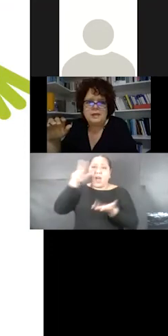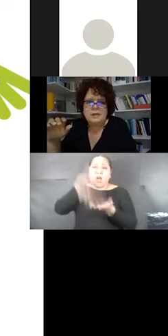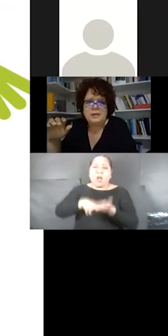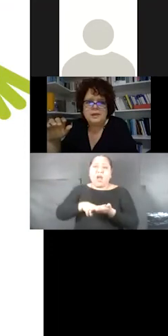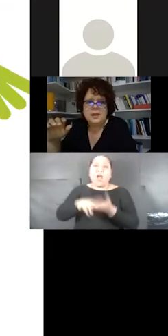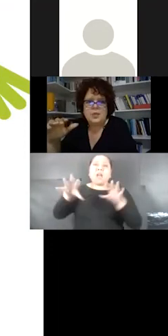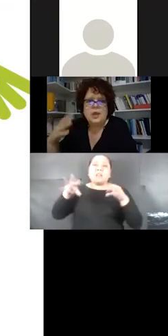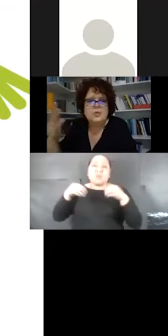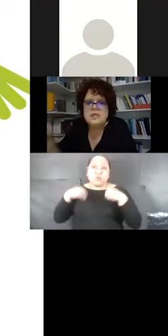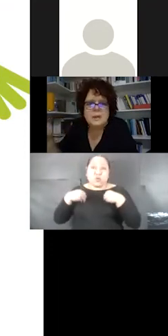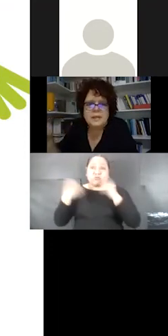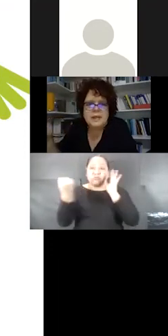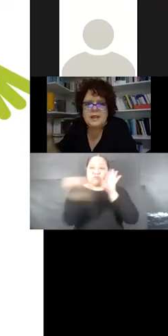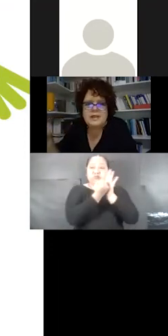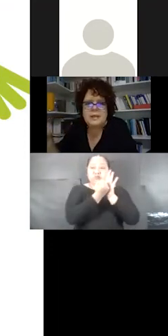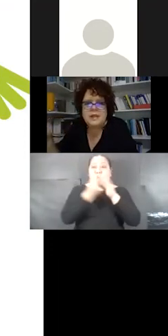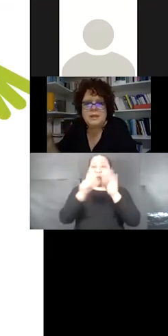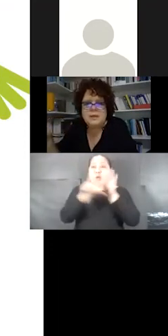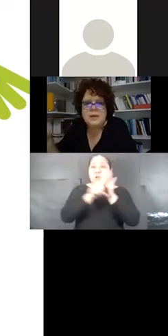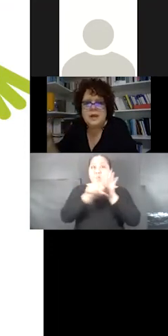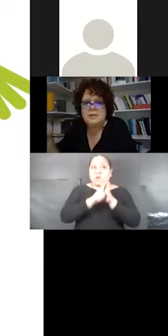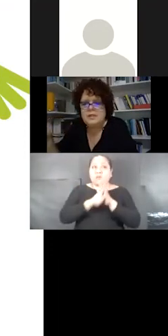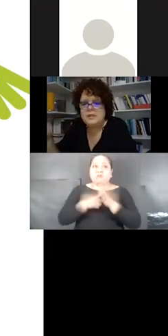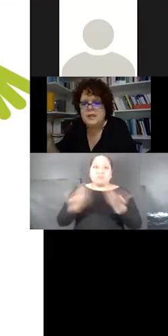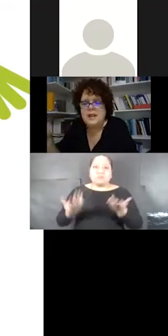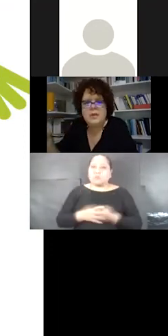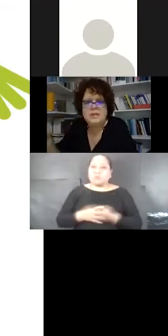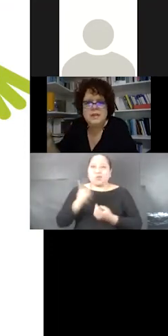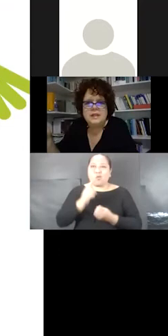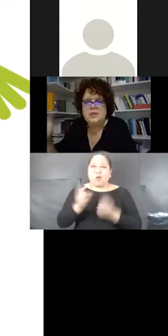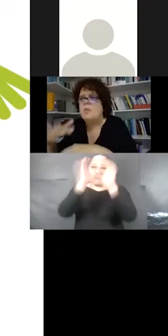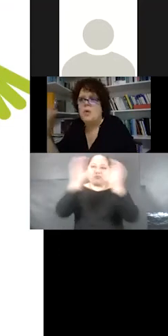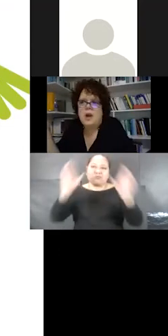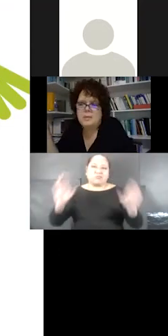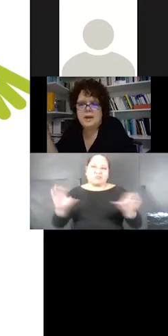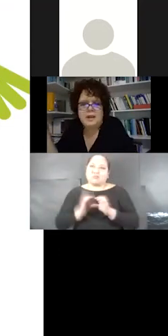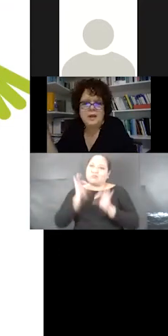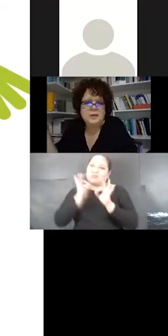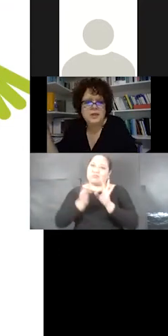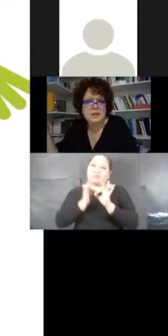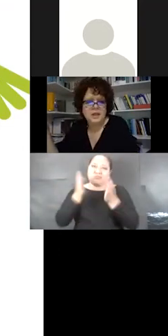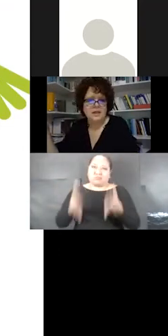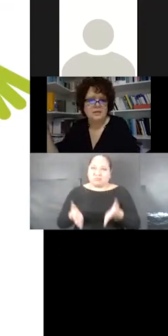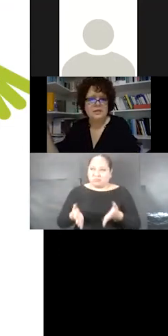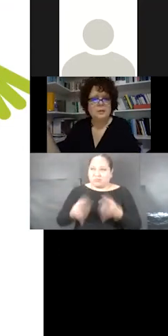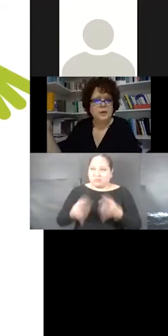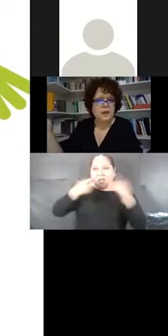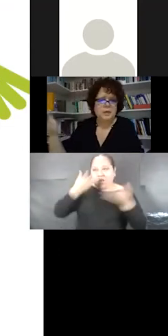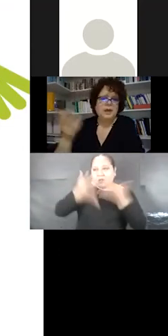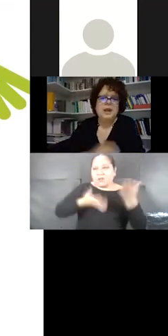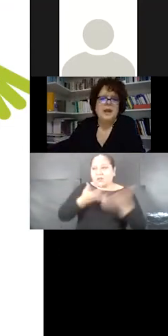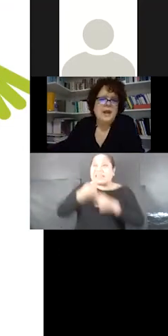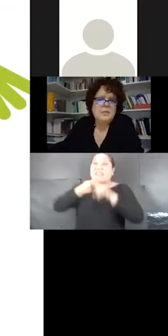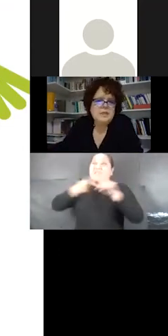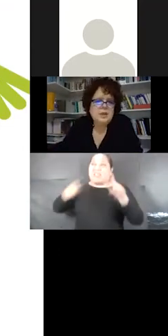ley, ¿no? No hay un sistema de acreditamiento para los intérpretes de lengua de señas, como hay para las lenguas originarias, ¿no? ¿Y eso por qué?